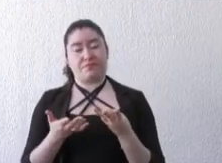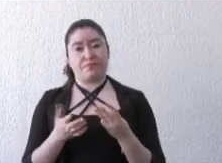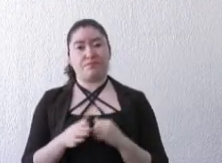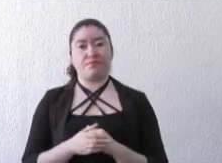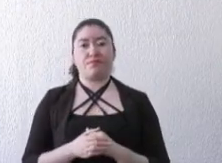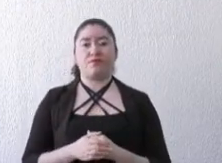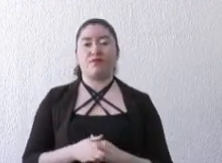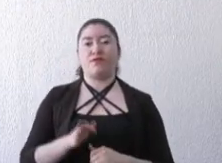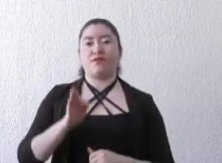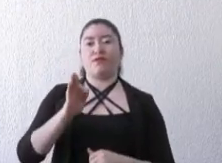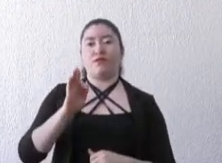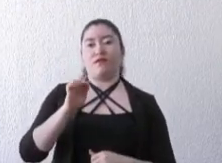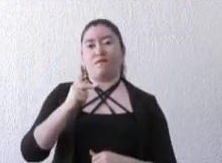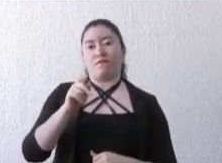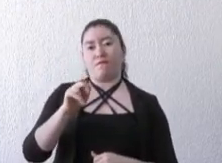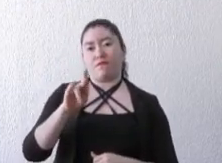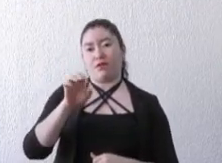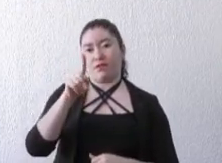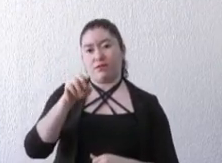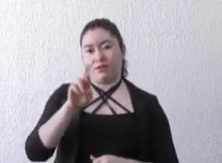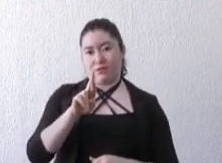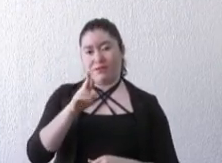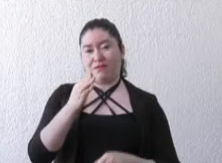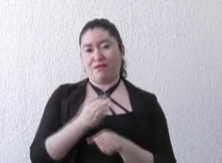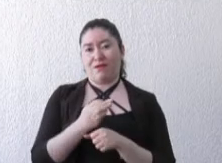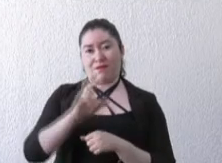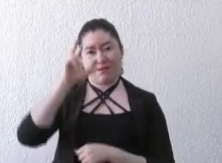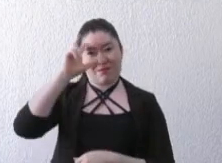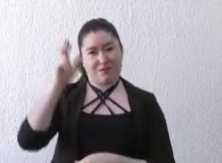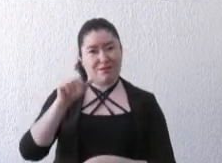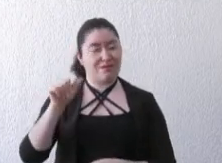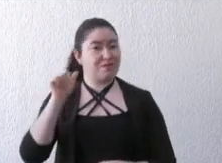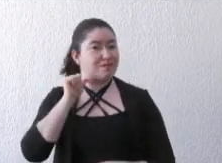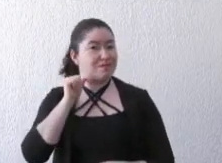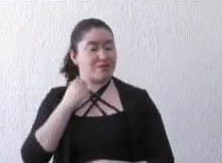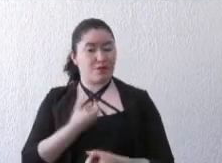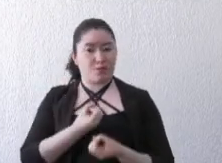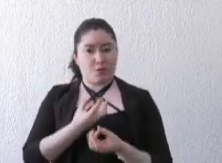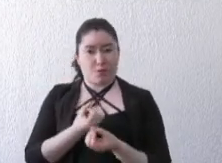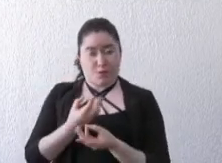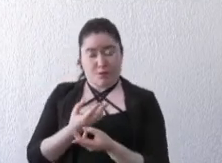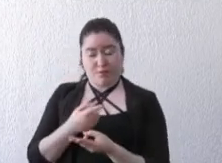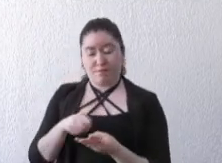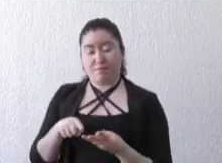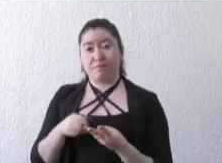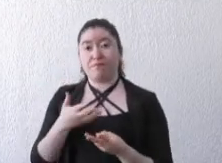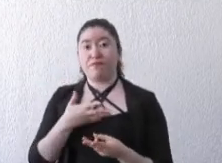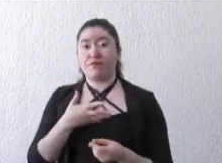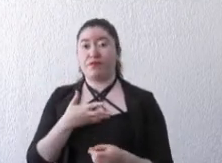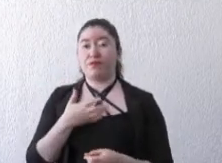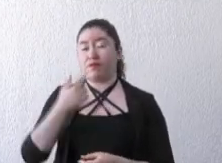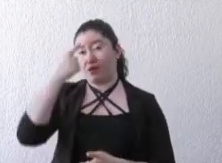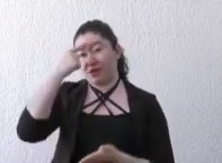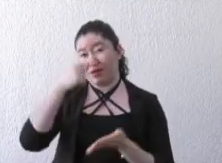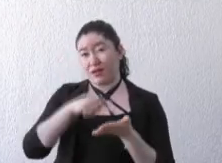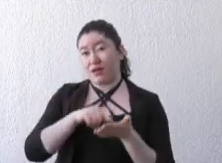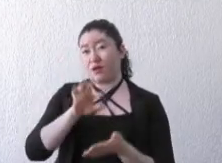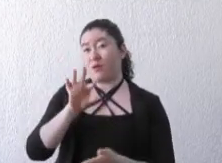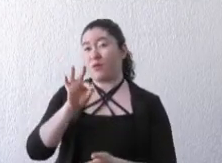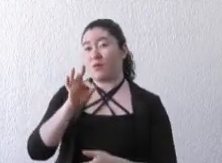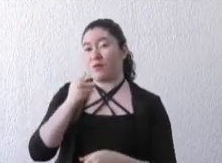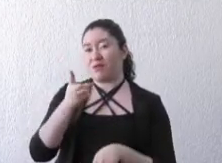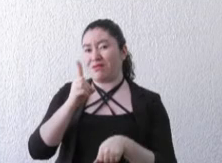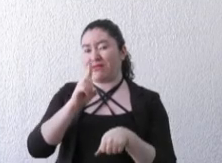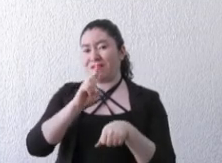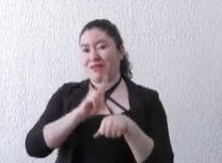Pfizer, que es la que se está aplicando ahora en Miguel Hidalgo y Azcapotzalco, se tiene, creo que hasta 40 días para la aplicación